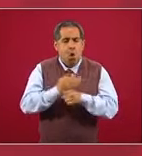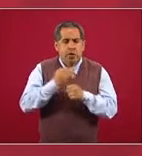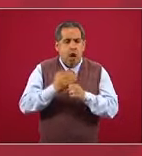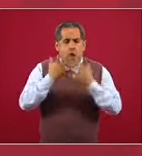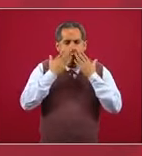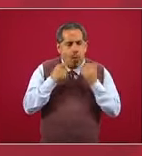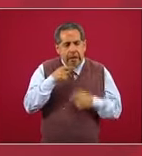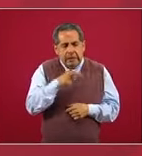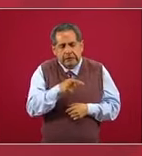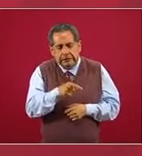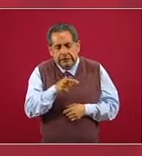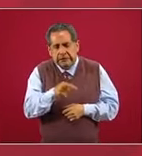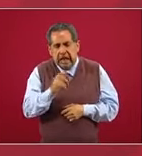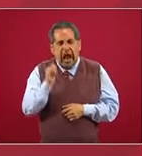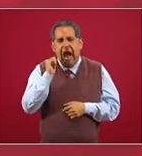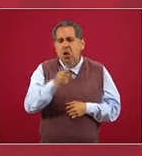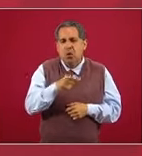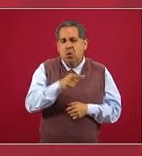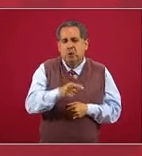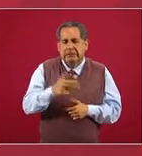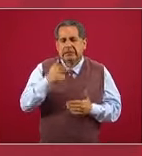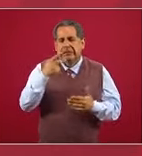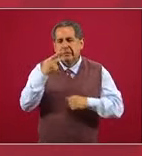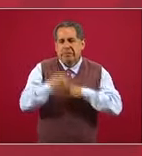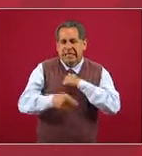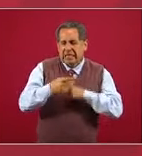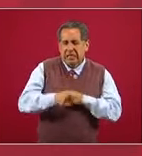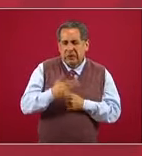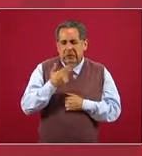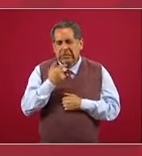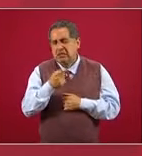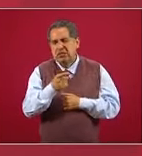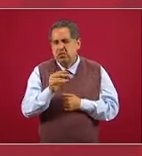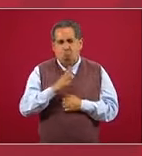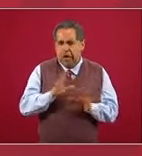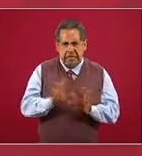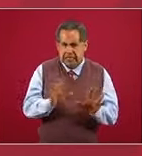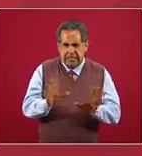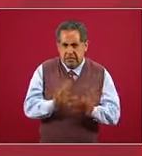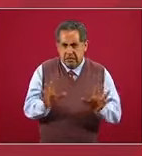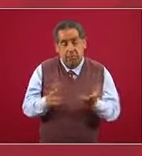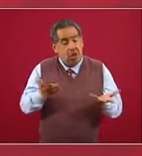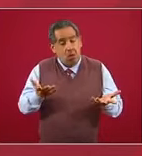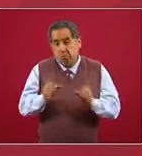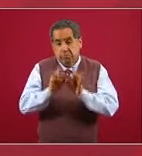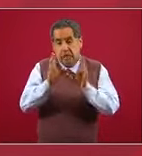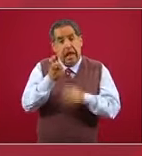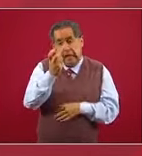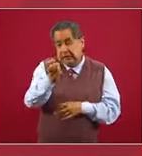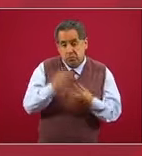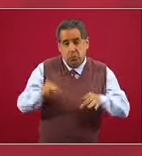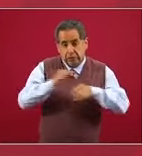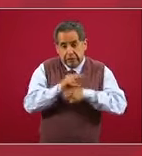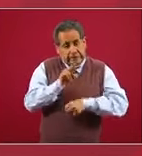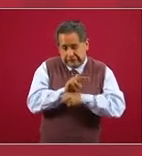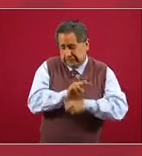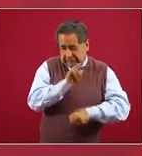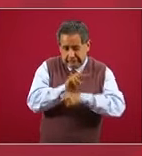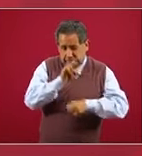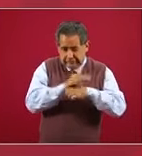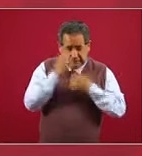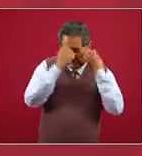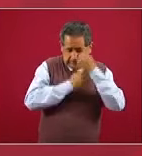evidenciado algo que pudiera contribuir o significar un riesgo para el tema que comenta. Pero es parte precisamente del monitoreo que se tiene que